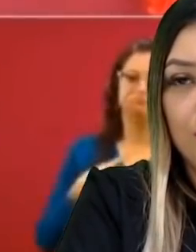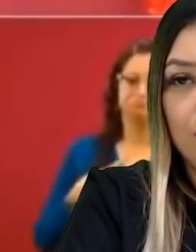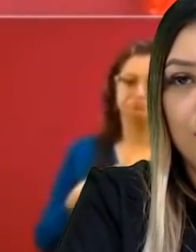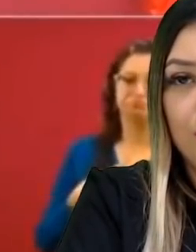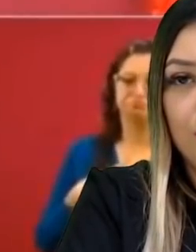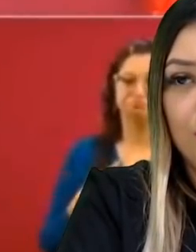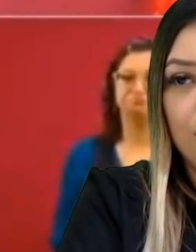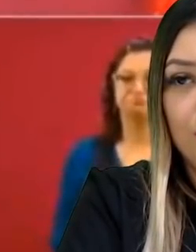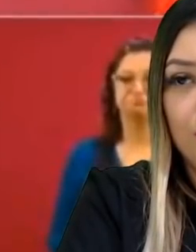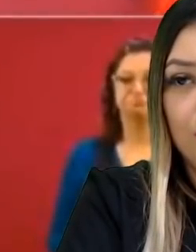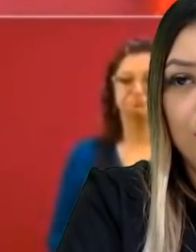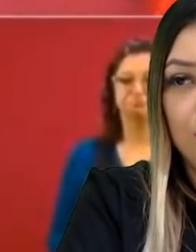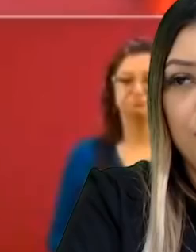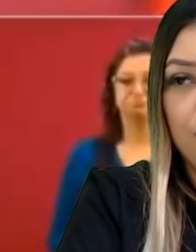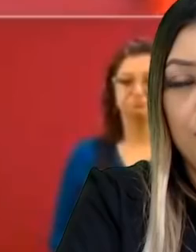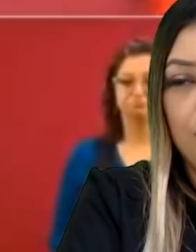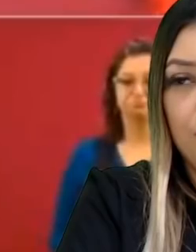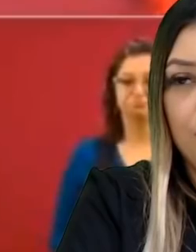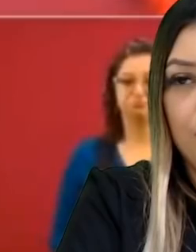Ahora sí,